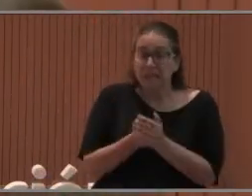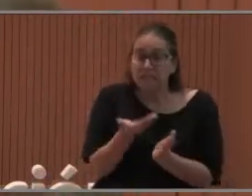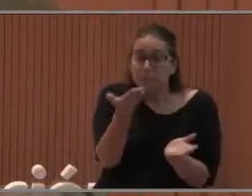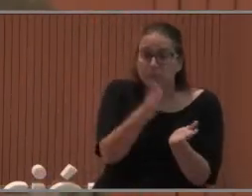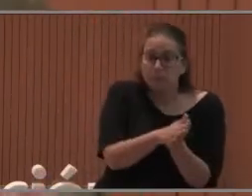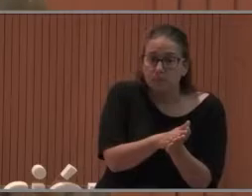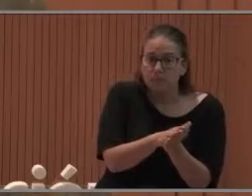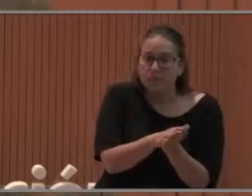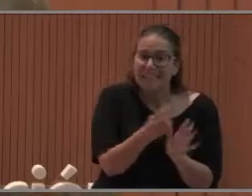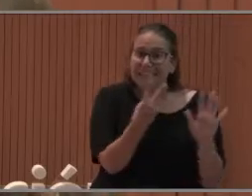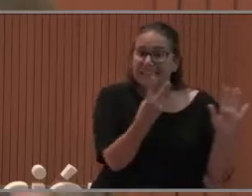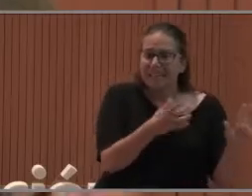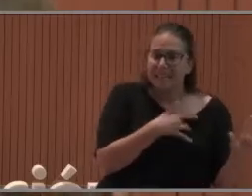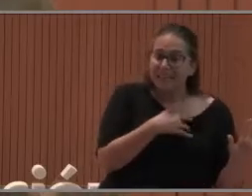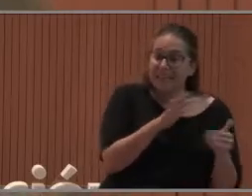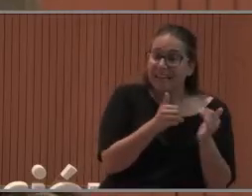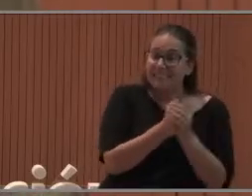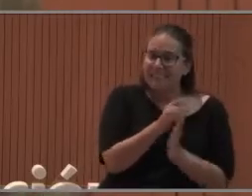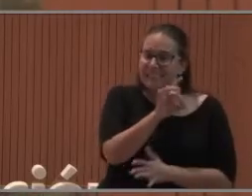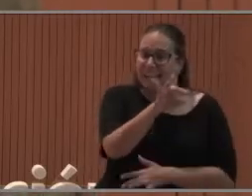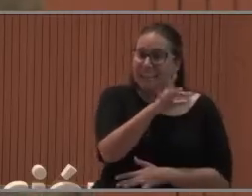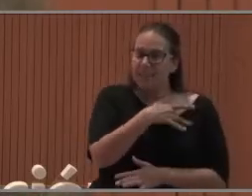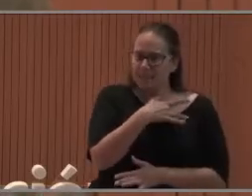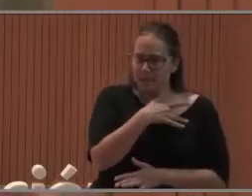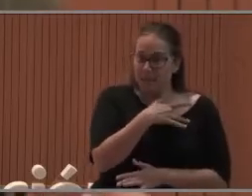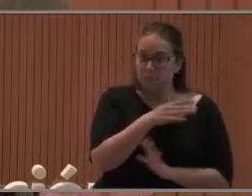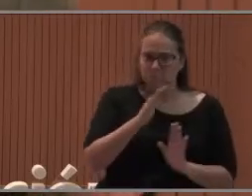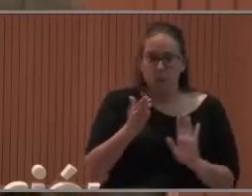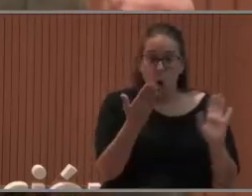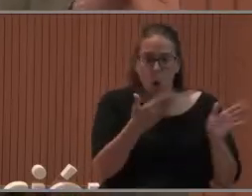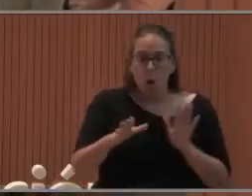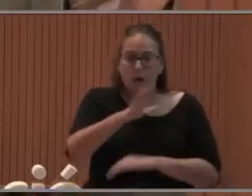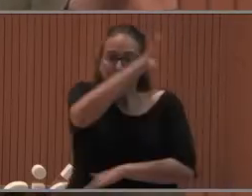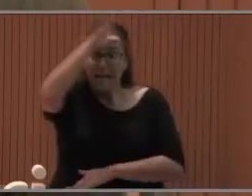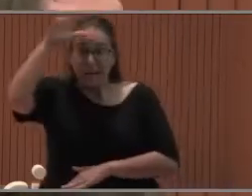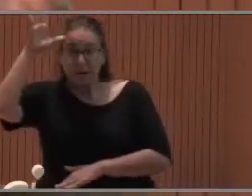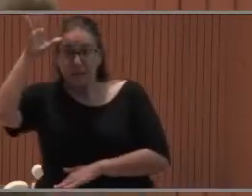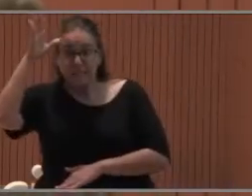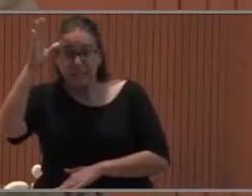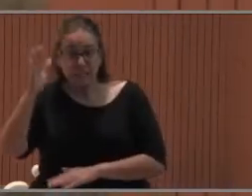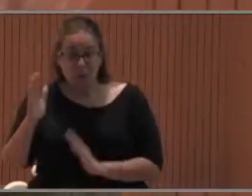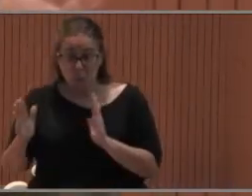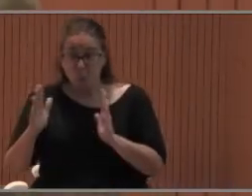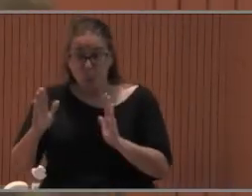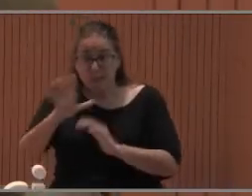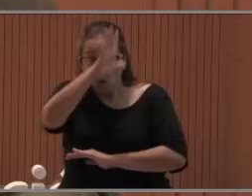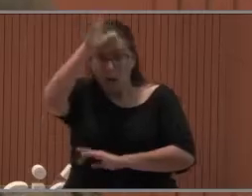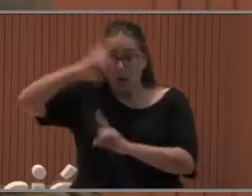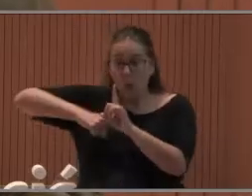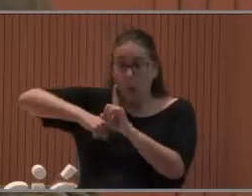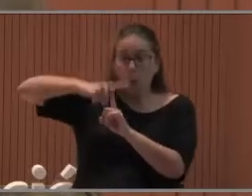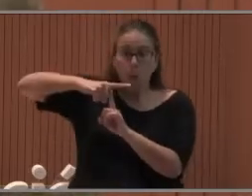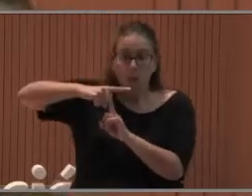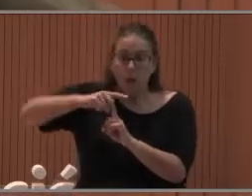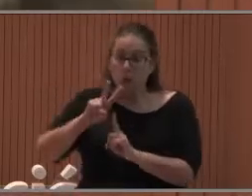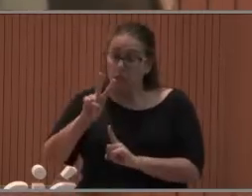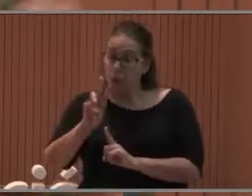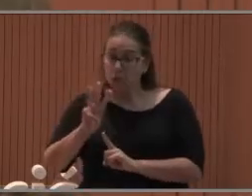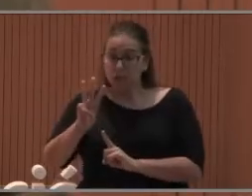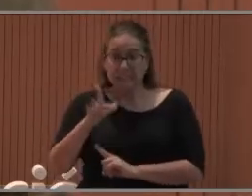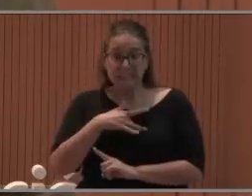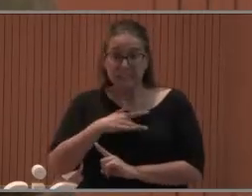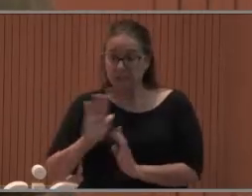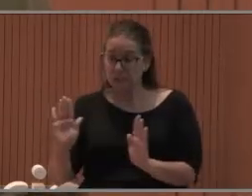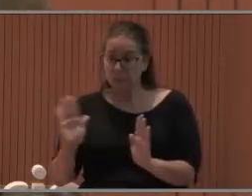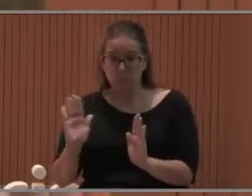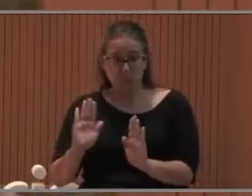en que se dé la mortalidad a partir de la exposición, las olas de calor matan entre el día 0 y 3, fundamentalmente, 4 días. Esto es importante